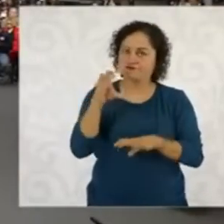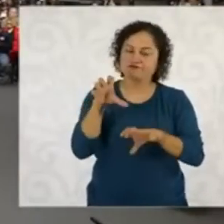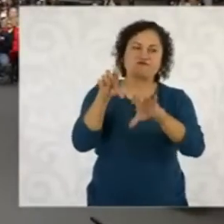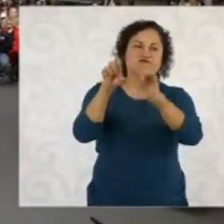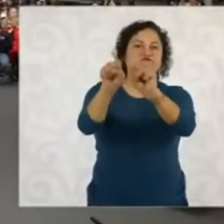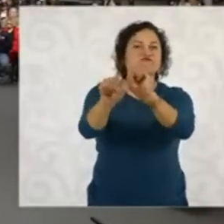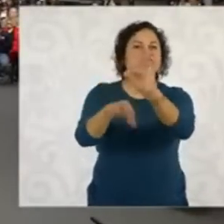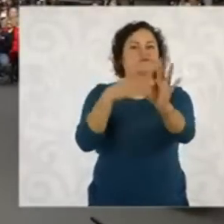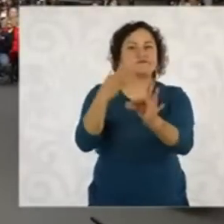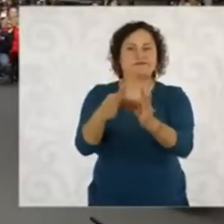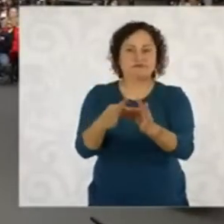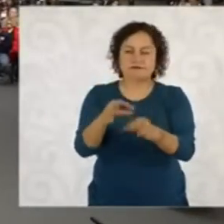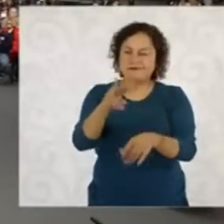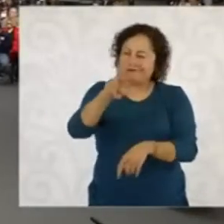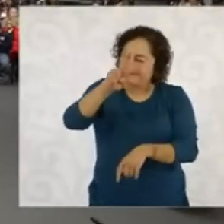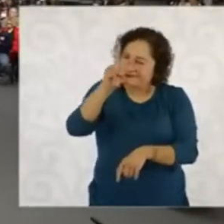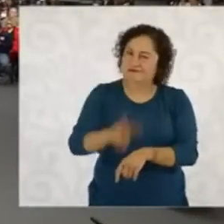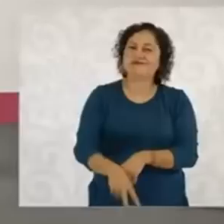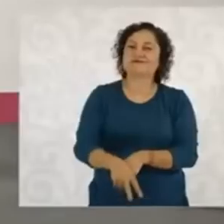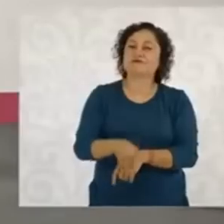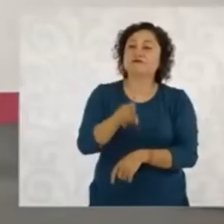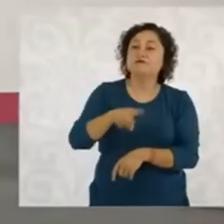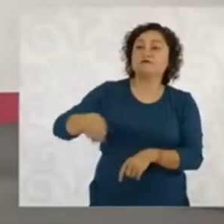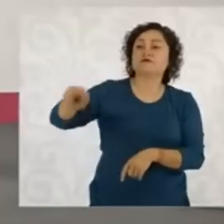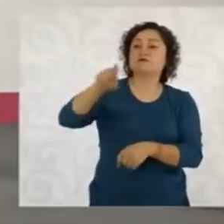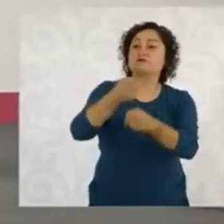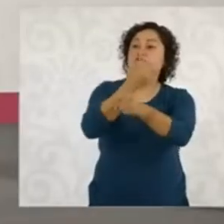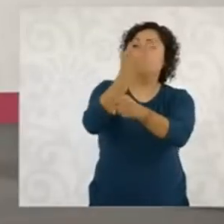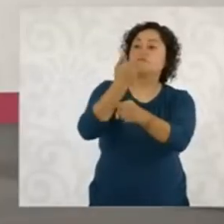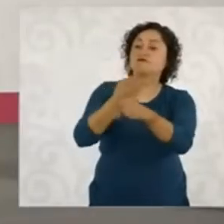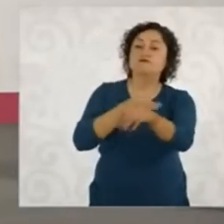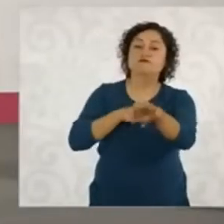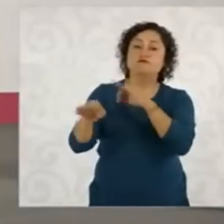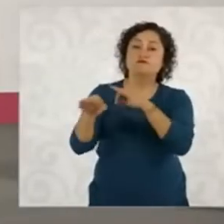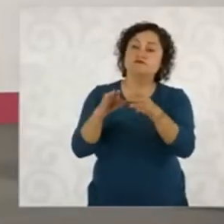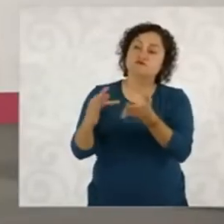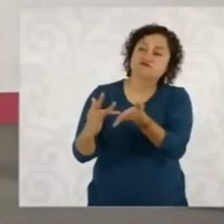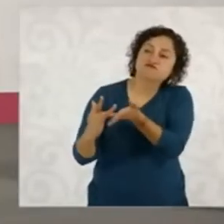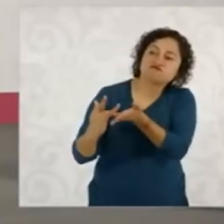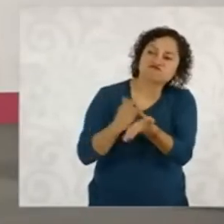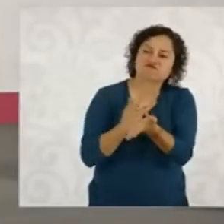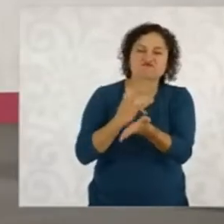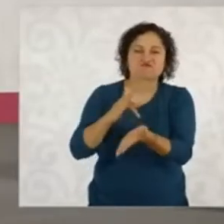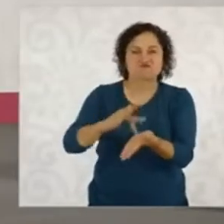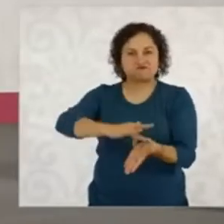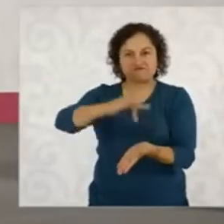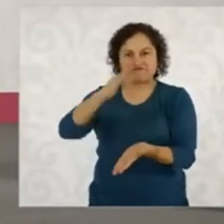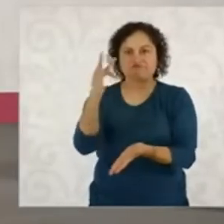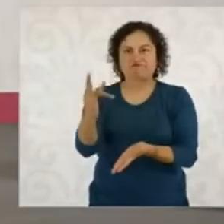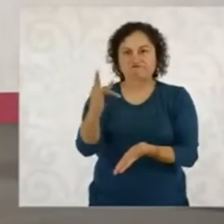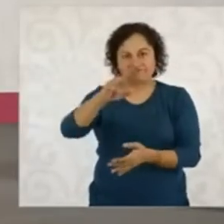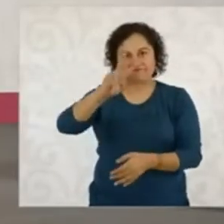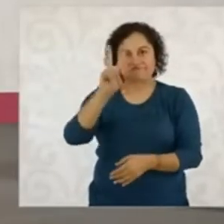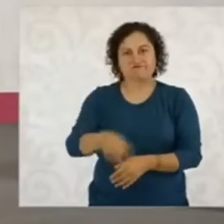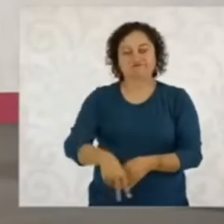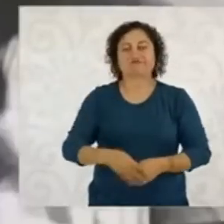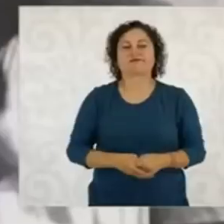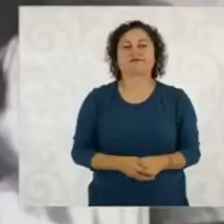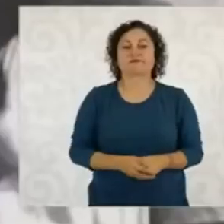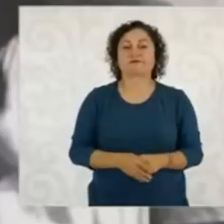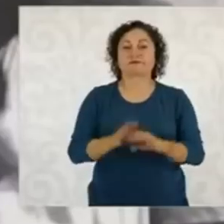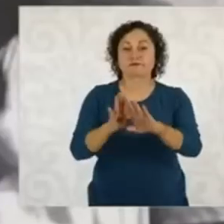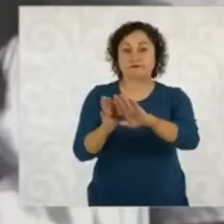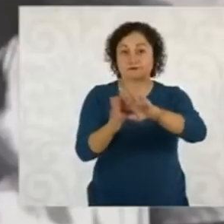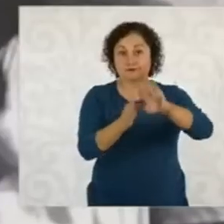agradecemos mucho ese esfuerzo tan tremendo que se ha hecho. Es